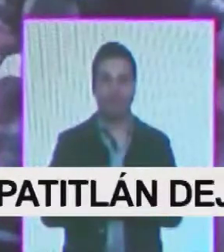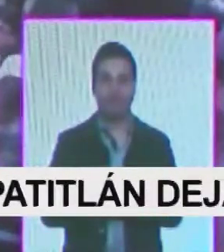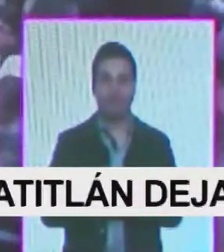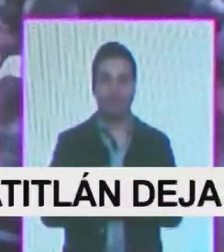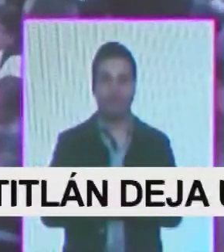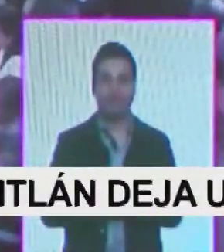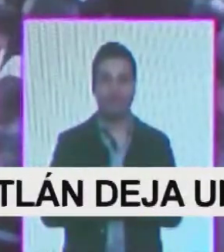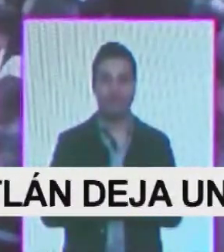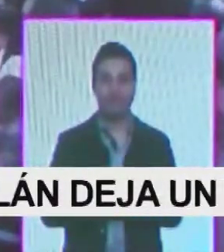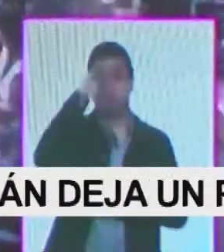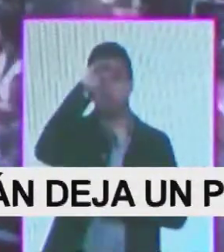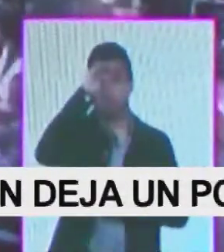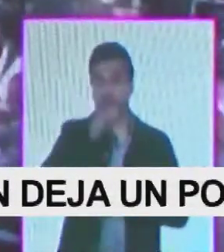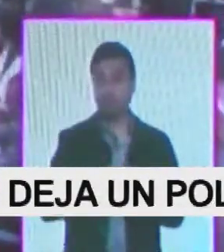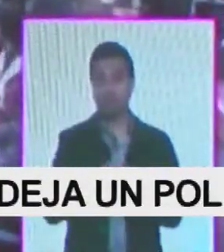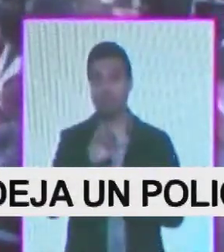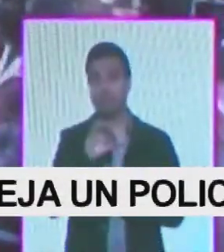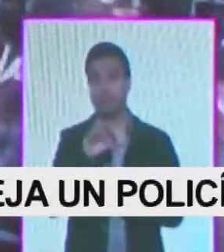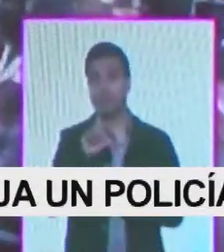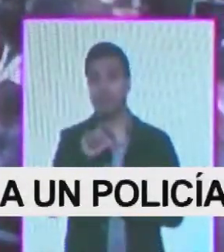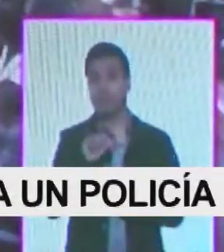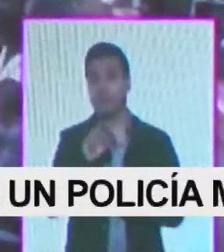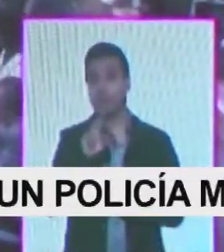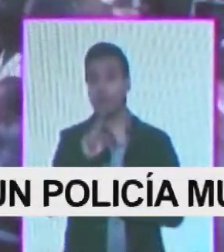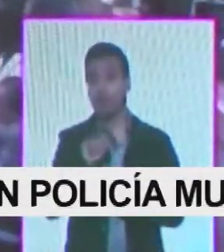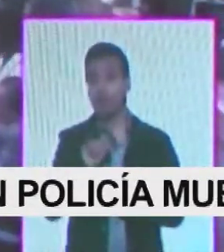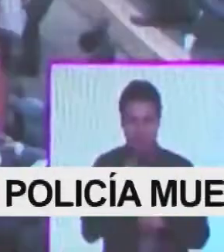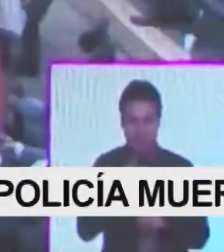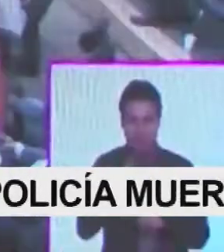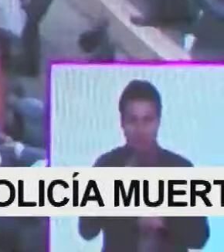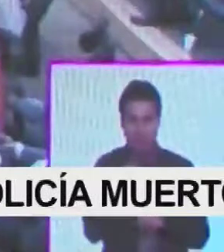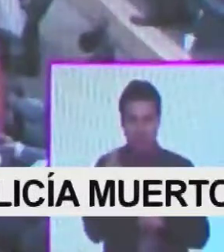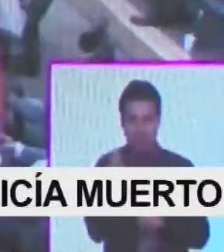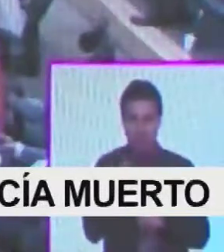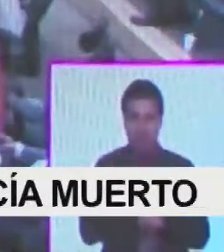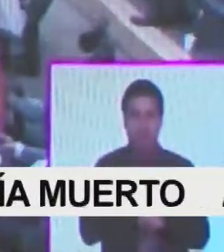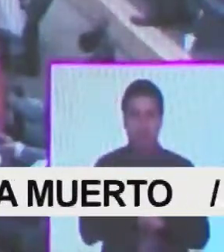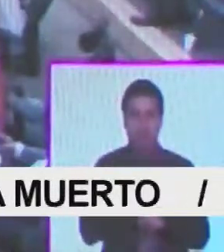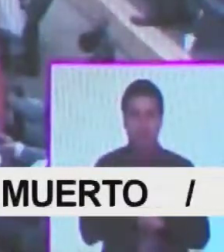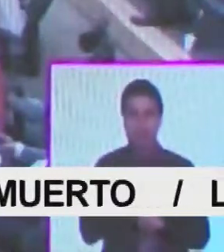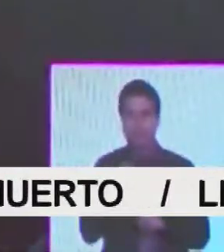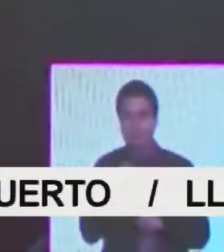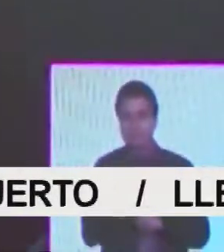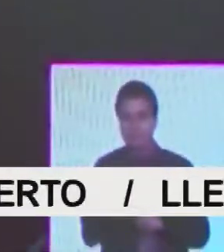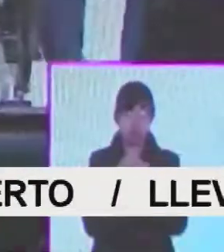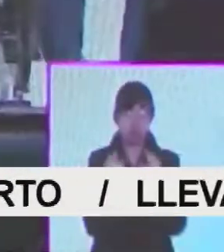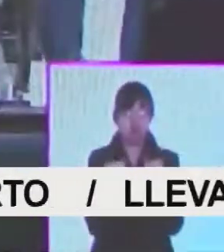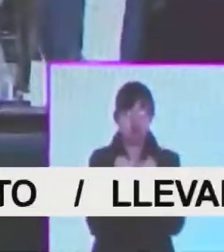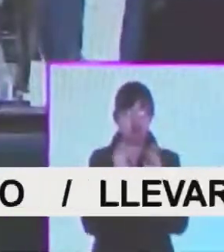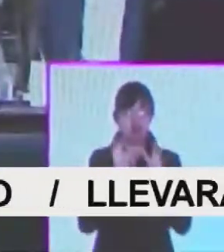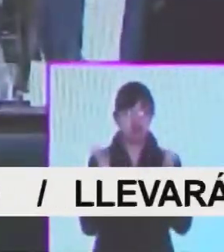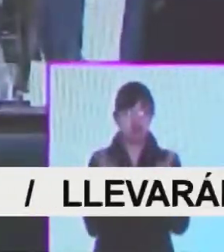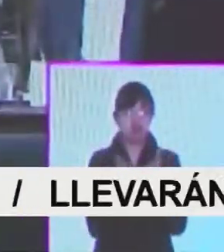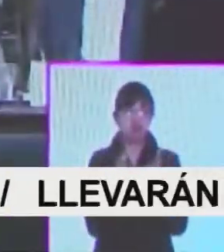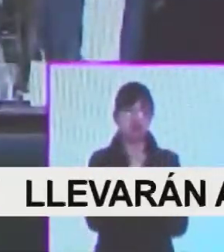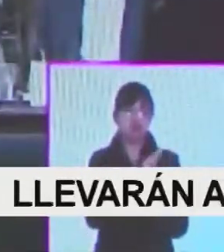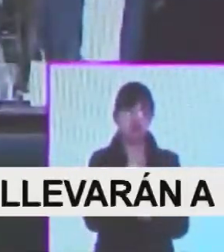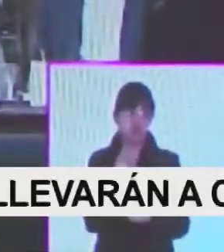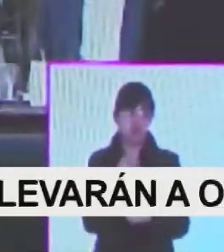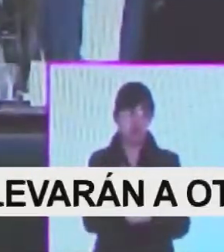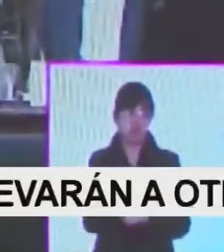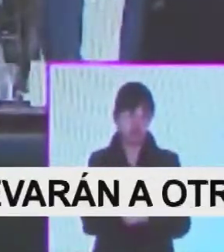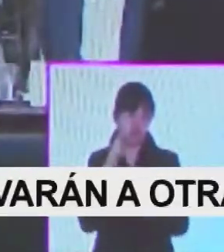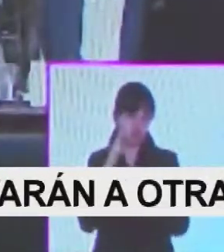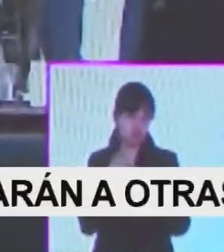Reforma electoral, otra vez la caja de Pandora, aquí en El Buen Entendedor. El presidente Andrés Manuel López Obrador, entre los